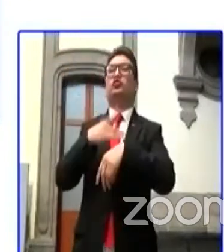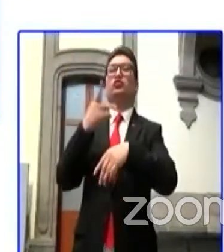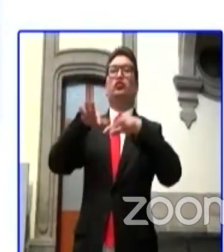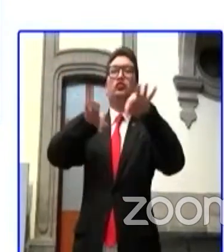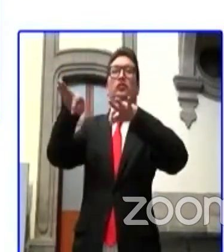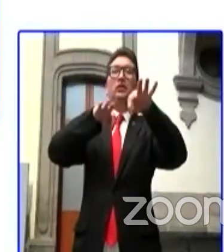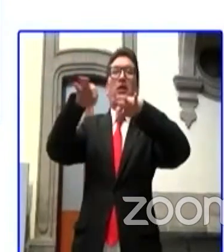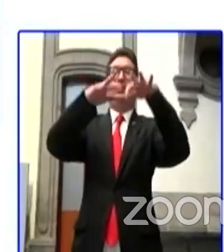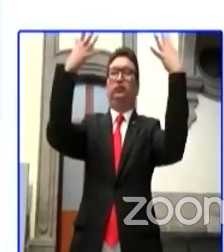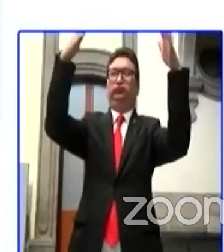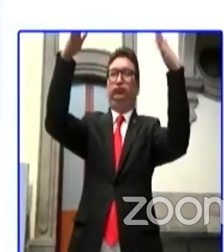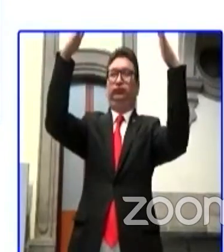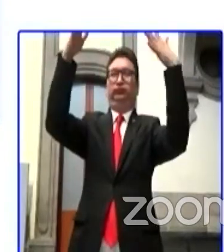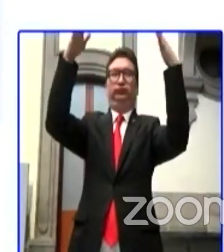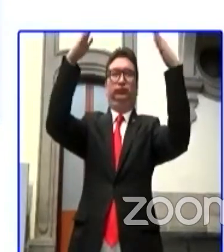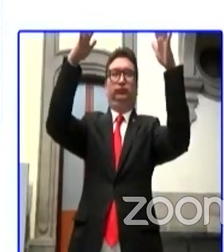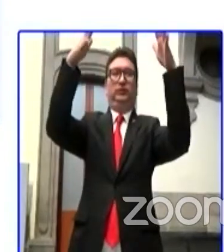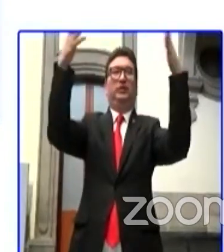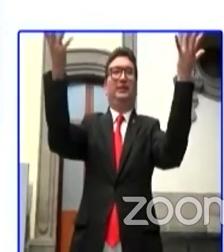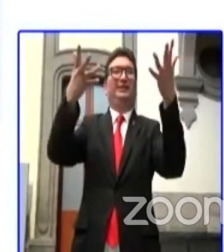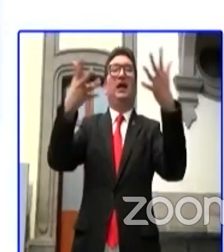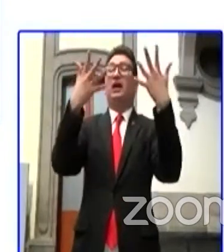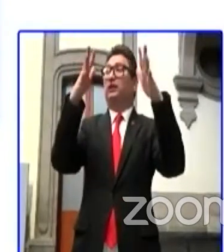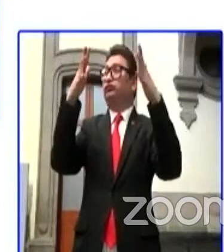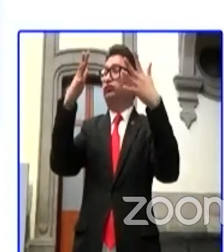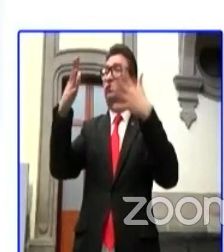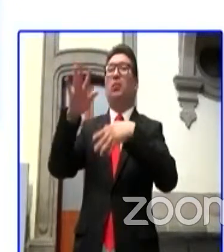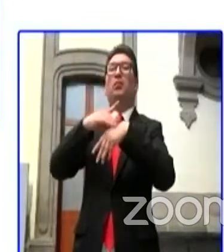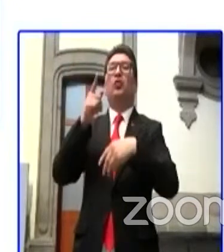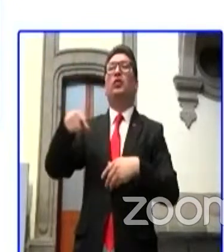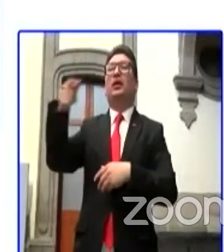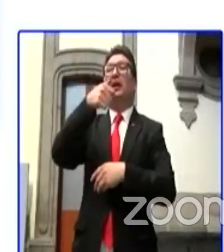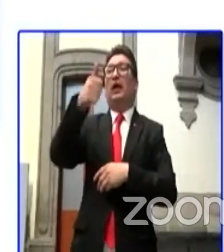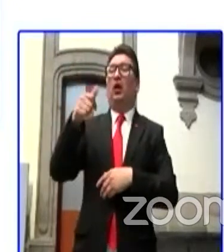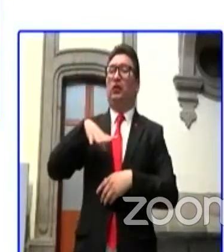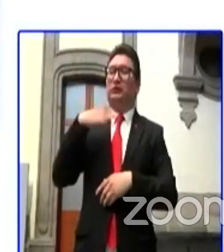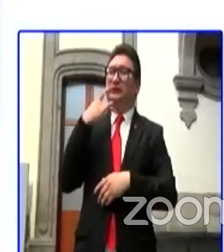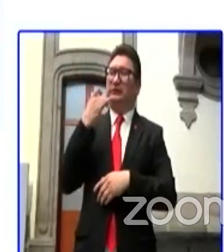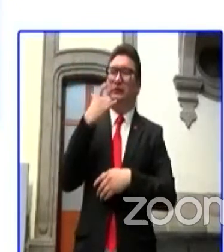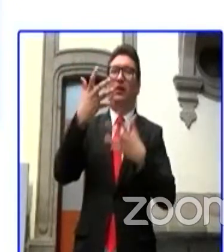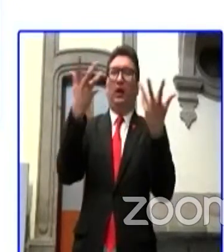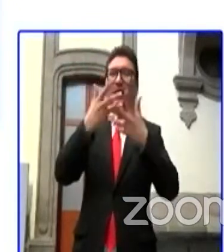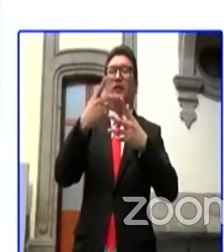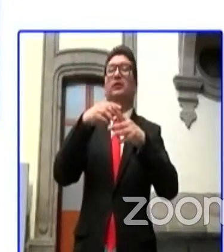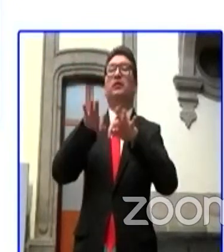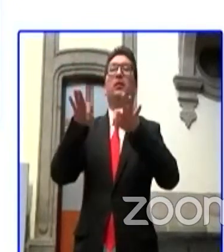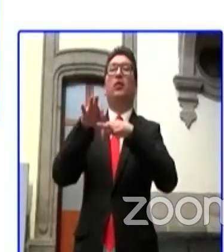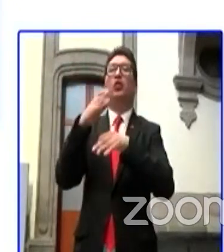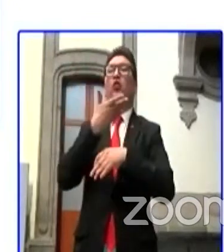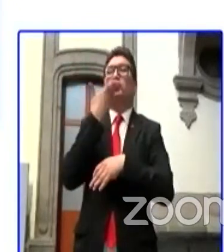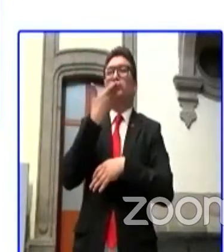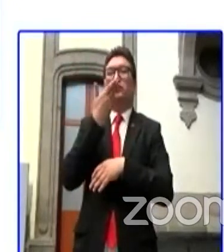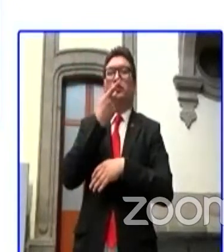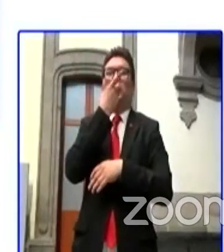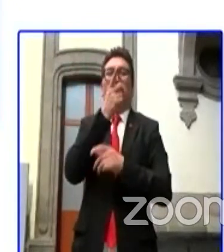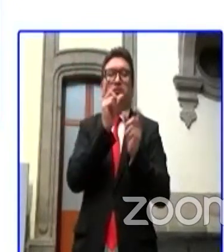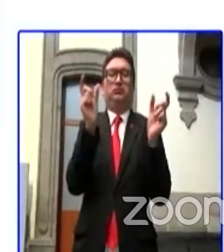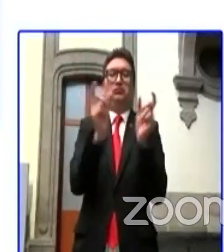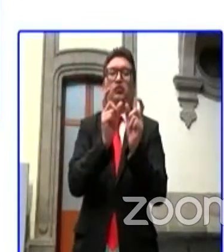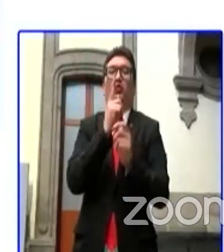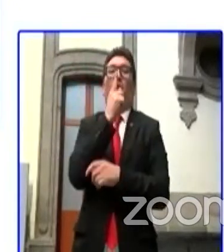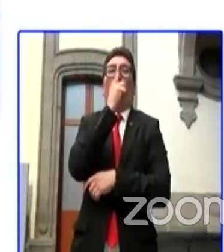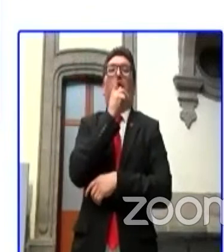realizando. El desafío no es menor. Y si en una frase corta o en una palabra